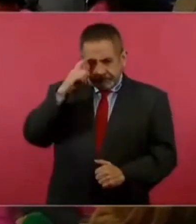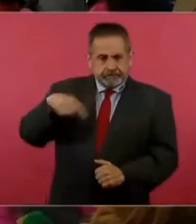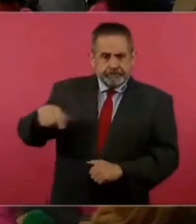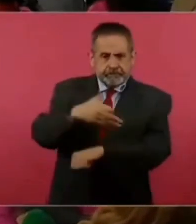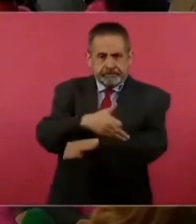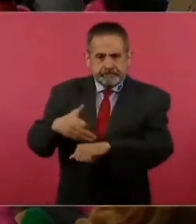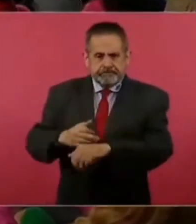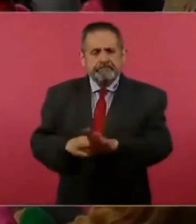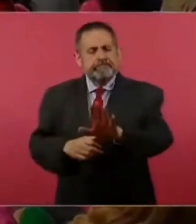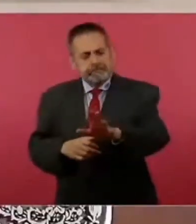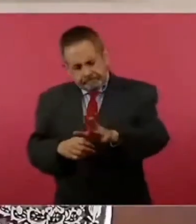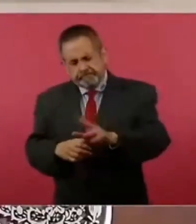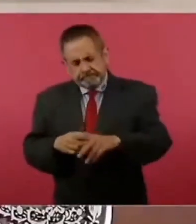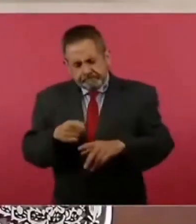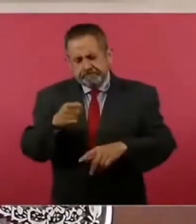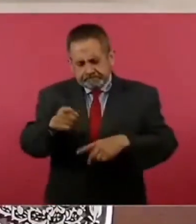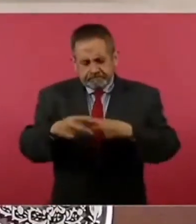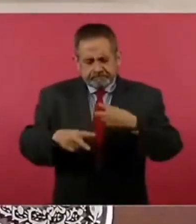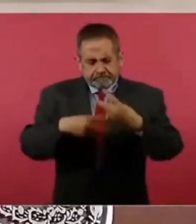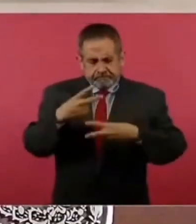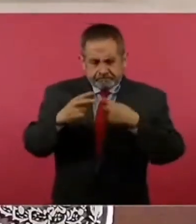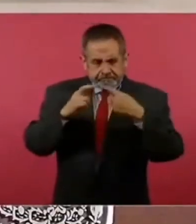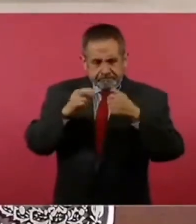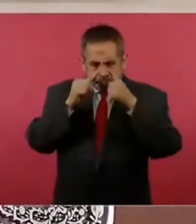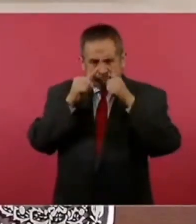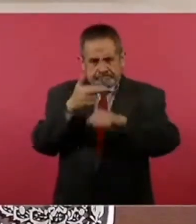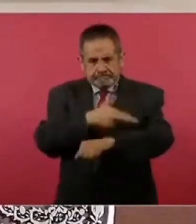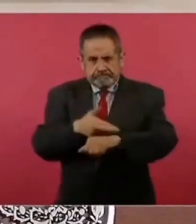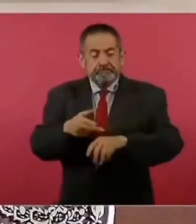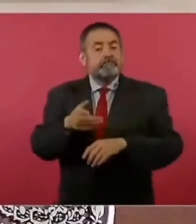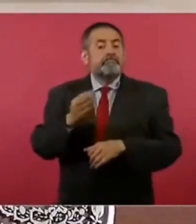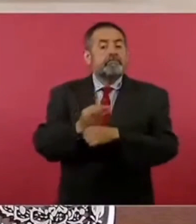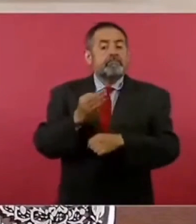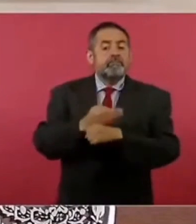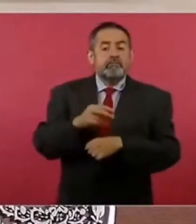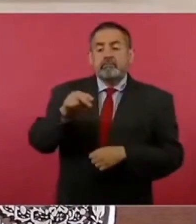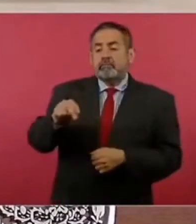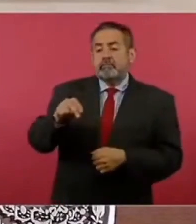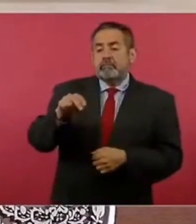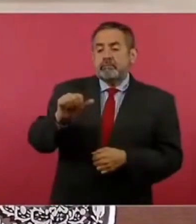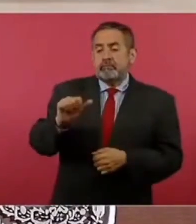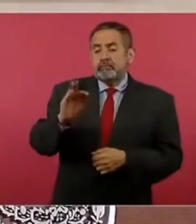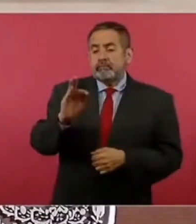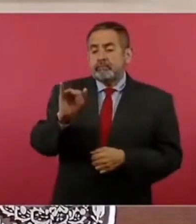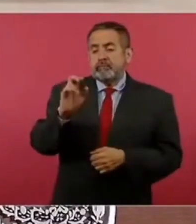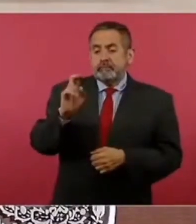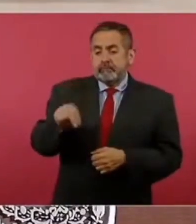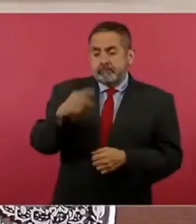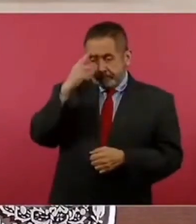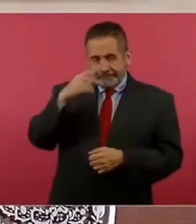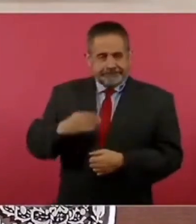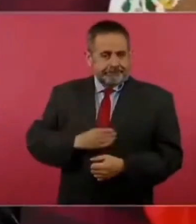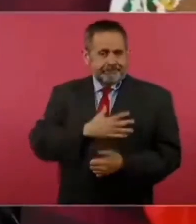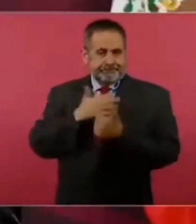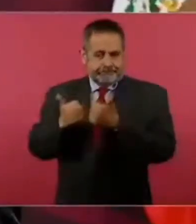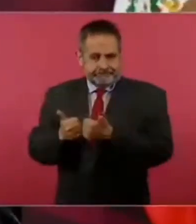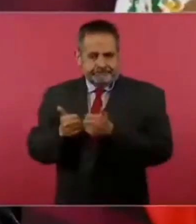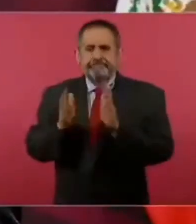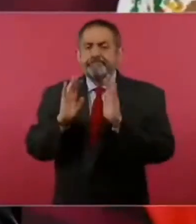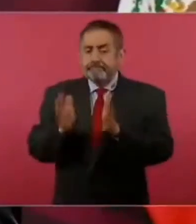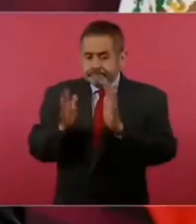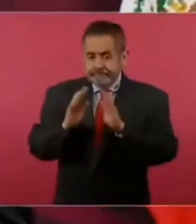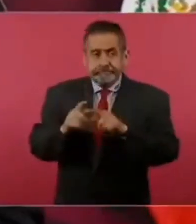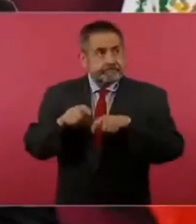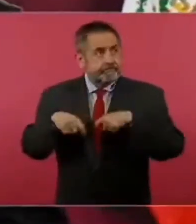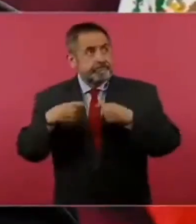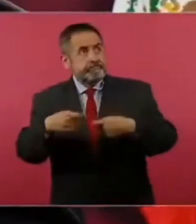los familiares en eso estamos en eso estamos ya la financiera para el bienestar ya está entregando